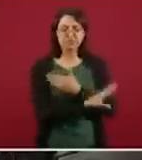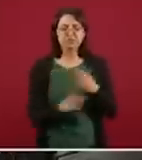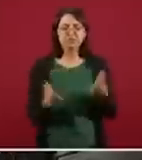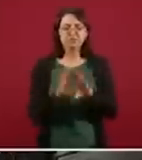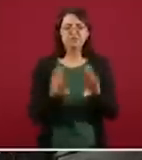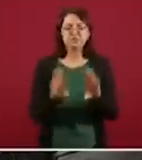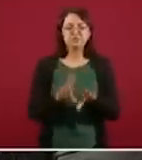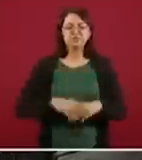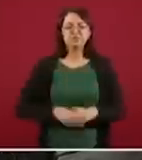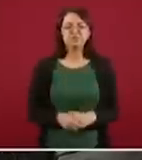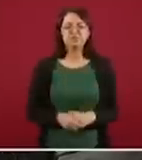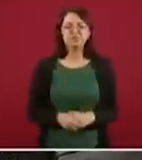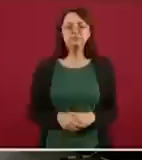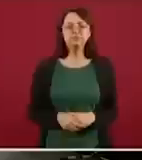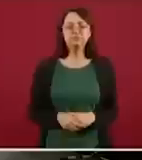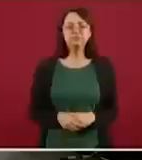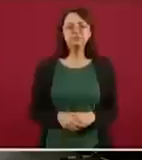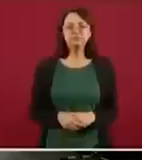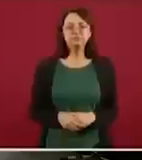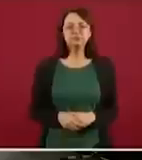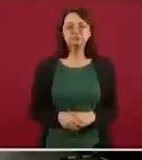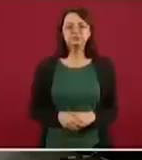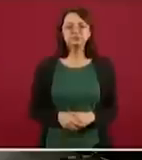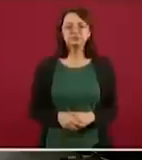va a contestar.